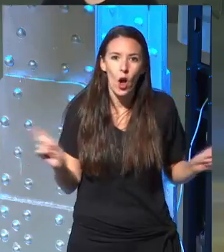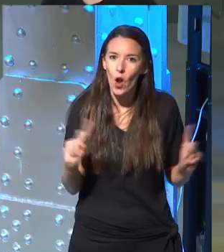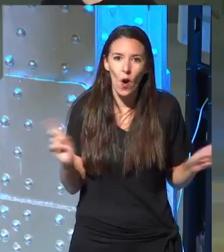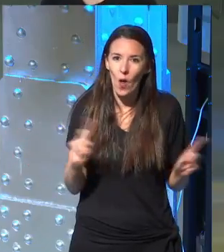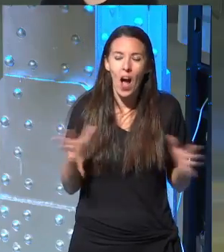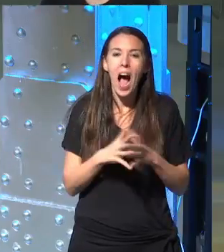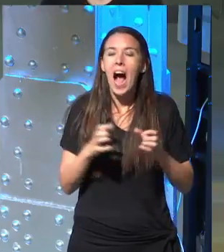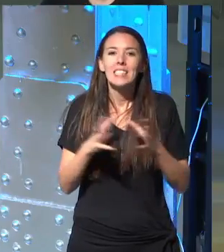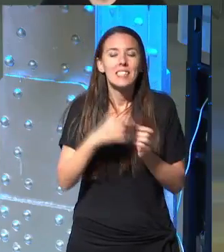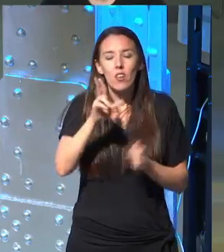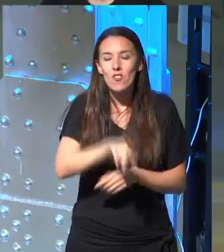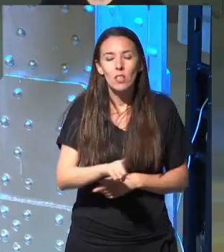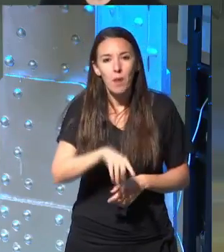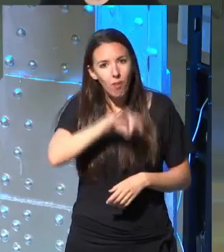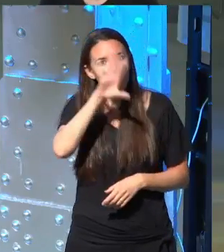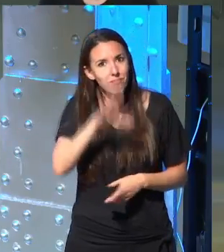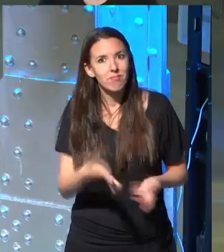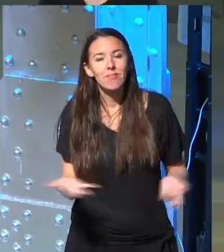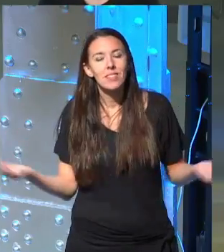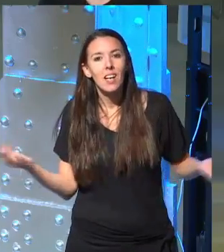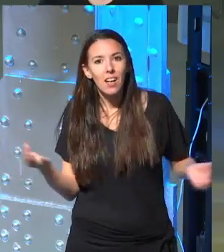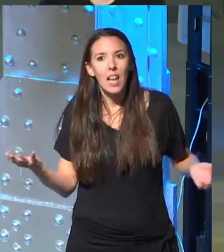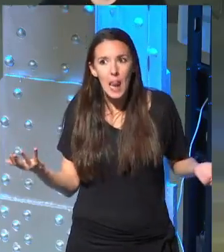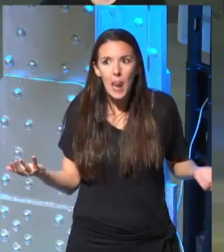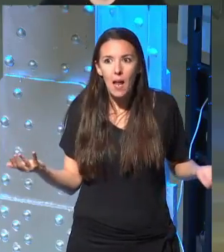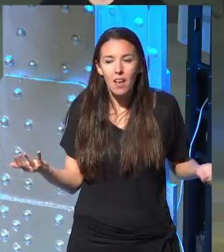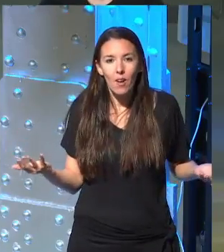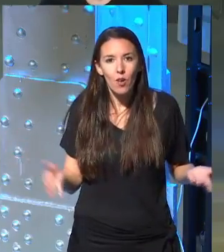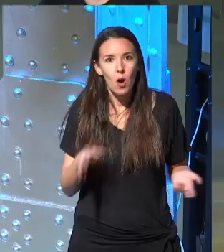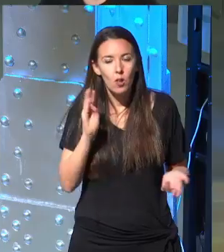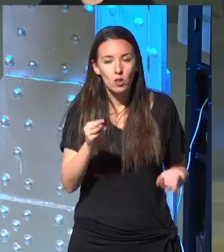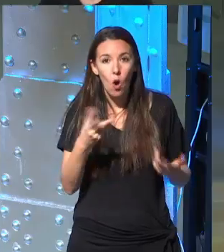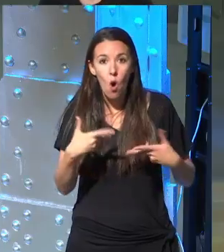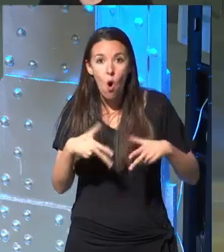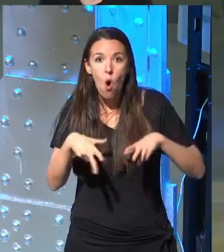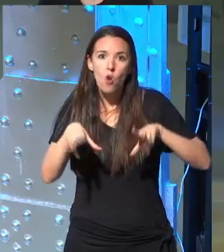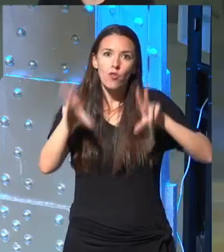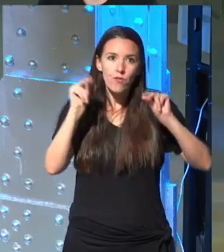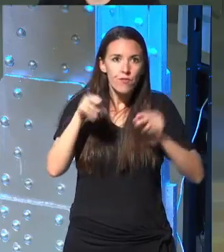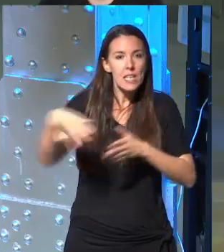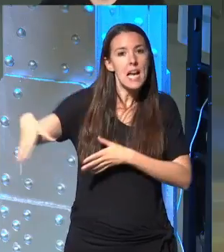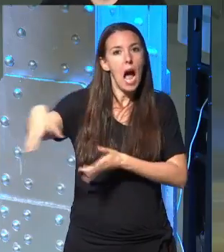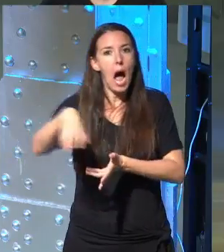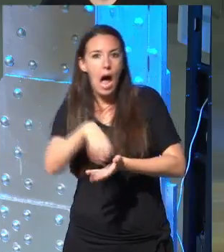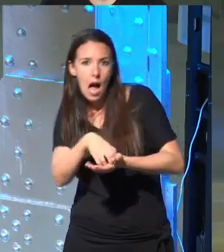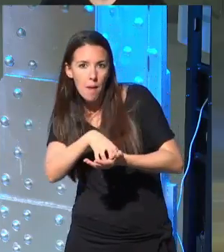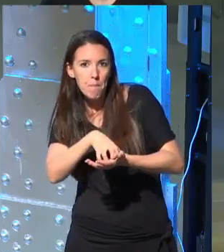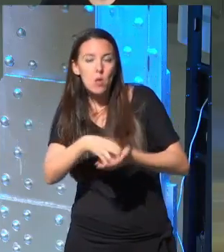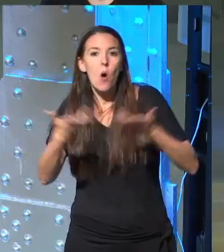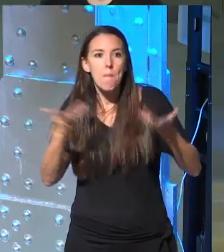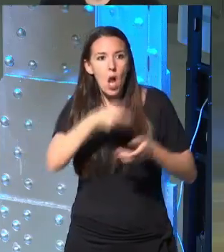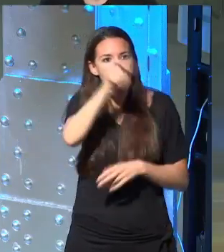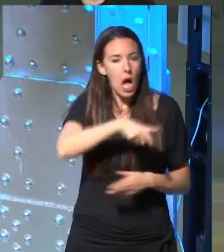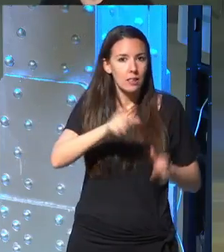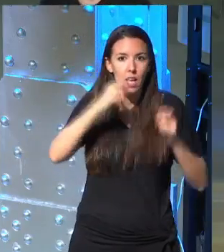Ansiedad no, pero sí que me sorprende que no. Claro, no, yo he planteado un final muy ambiguo, pero me sorprende que la gente no... Se no dé